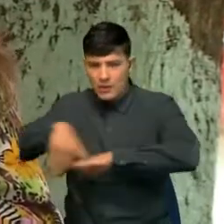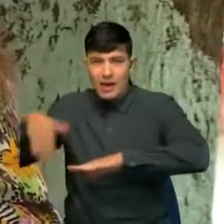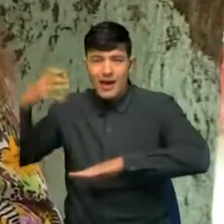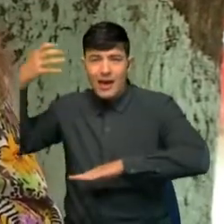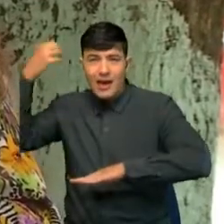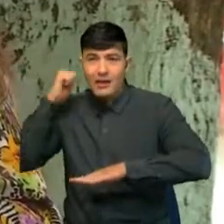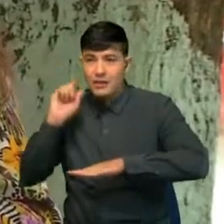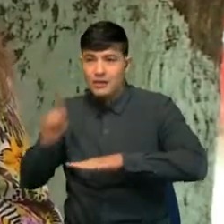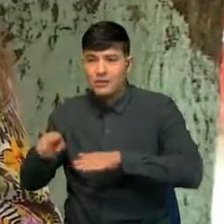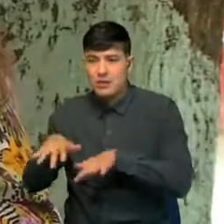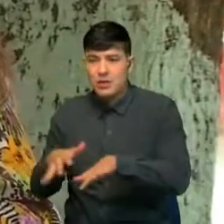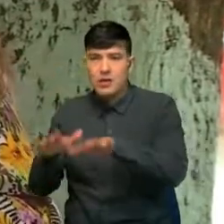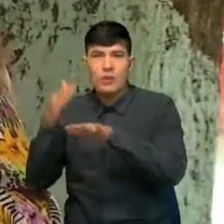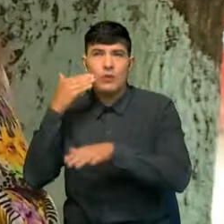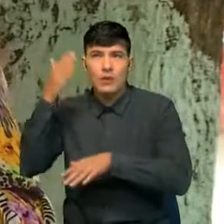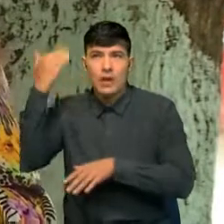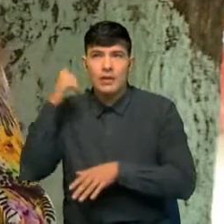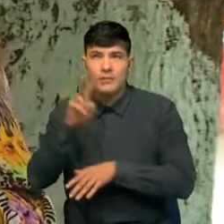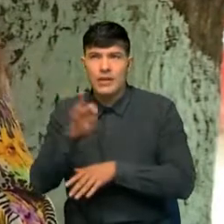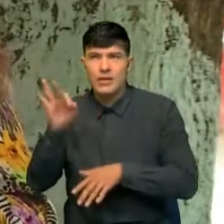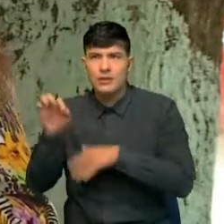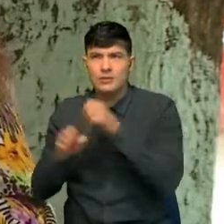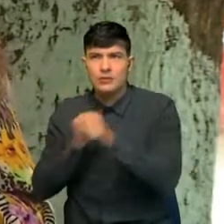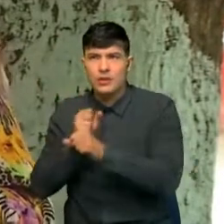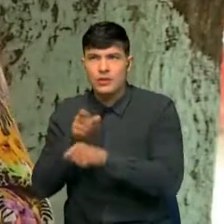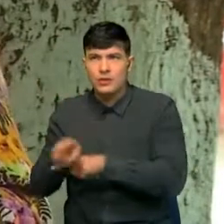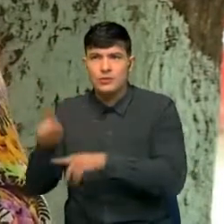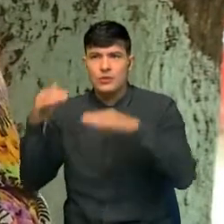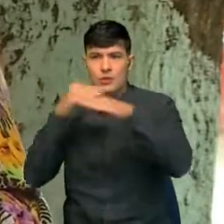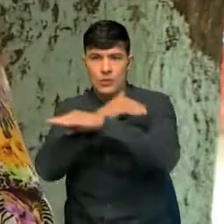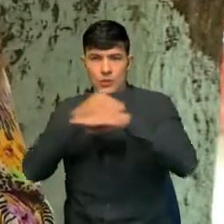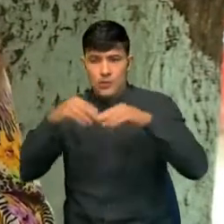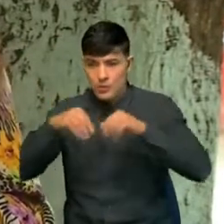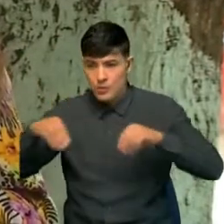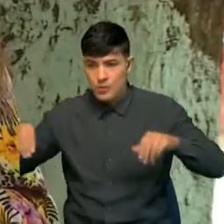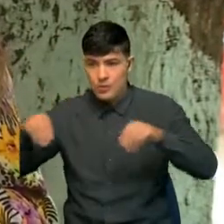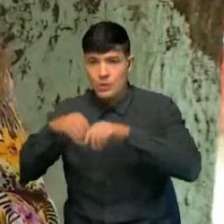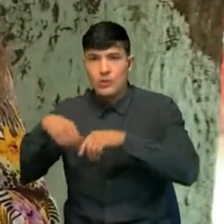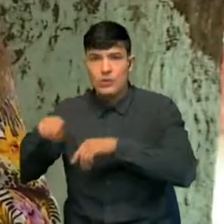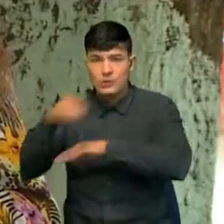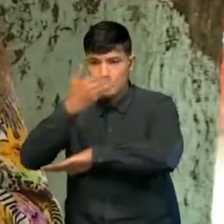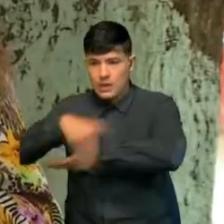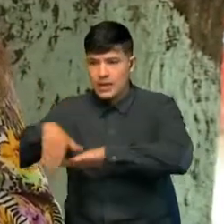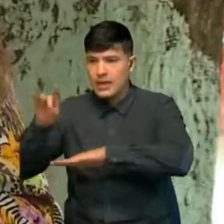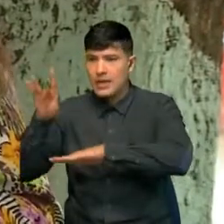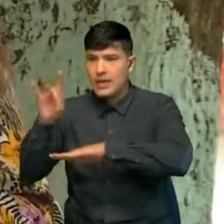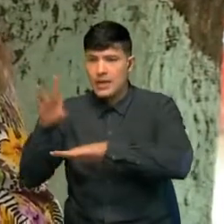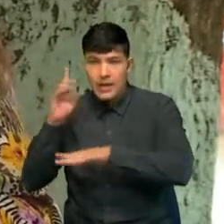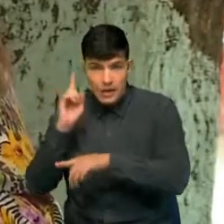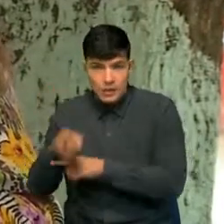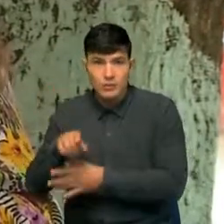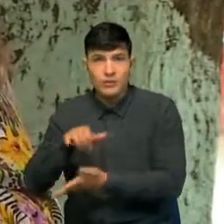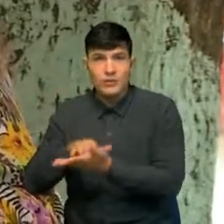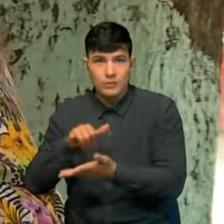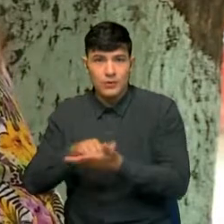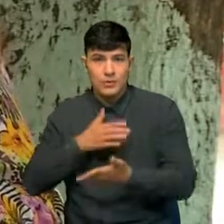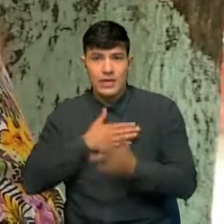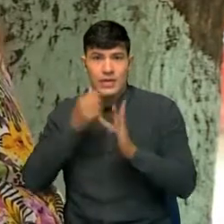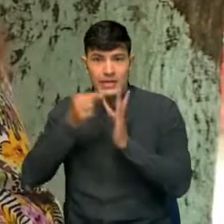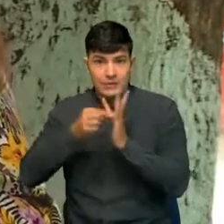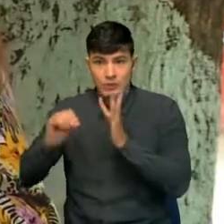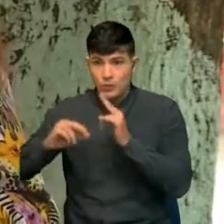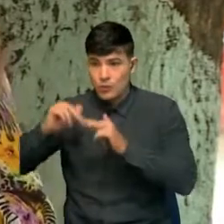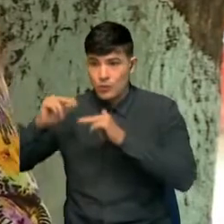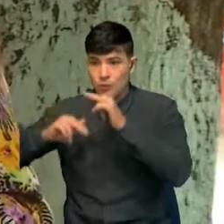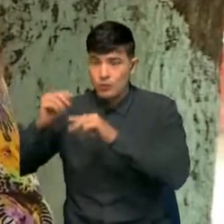está destapado, hace 28 años y todavía tenemos la carretera en tierra, ¿sí? La calle 15, ahí él la colocó, y aquí el baño toca